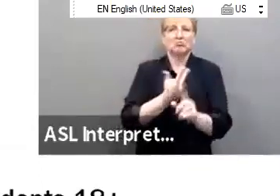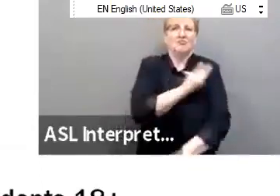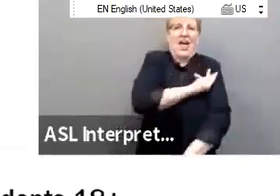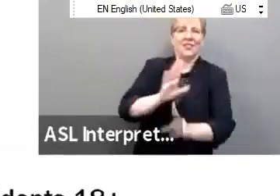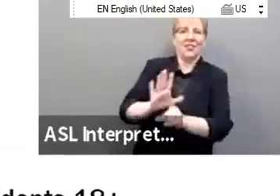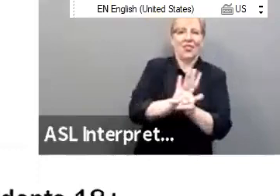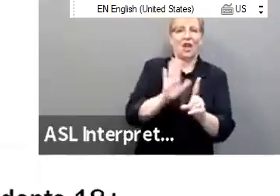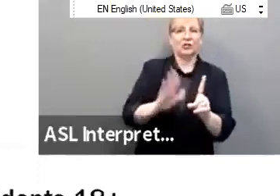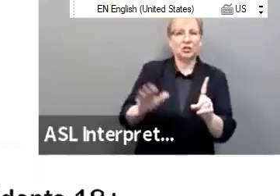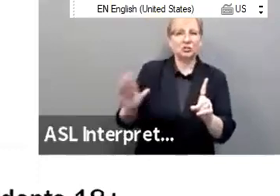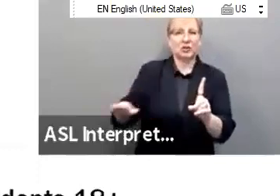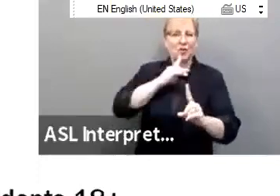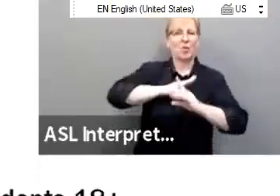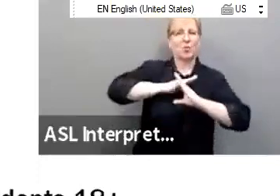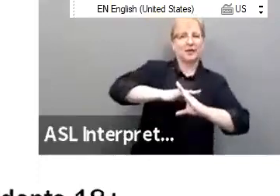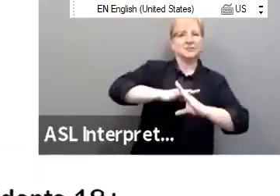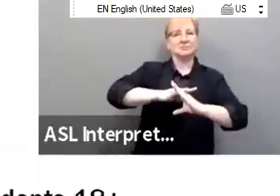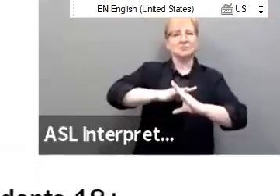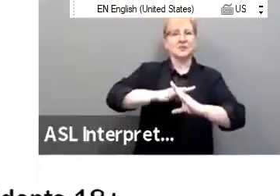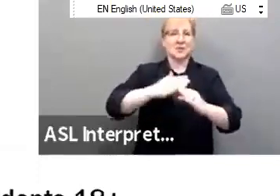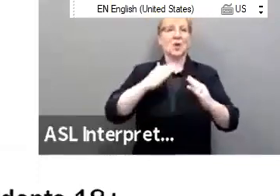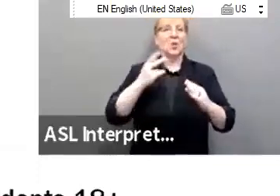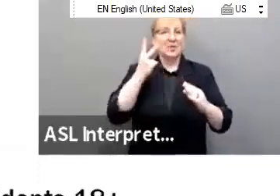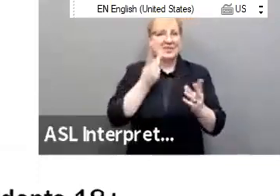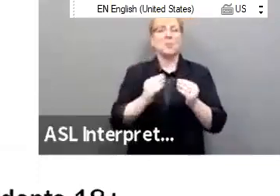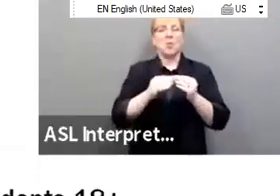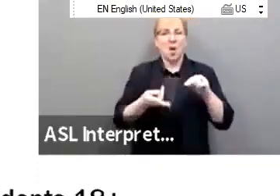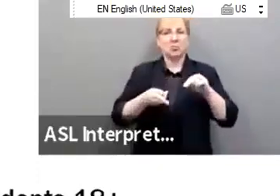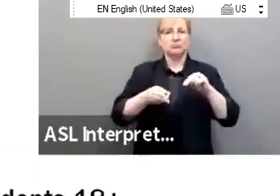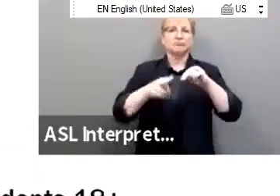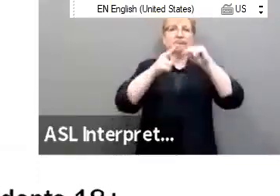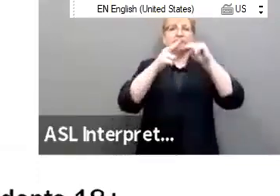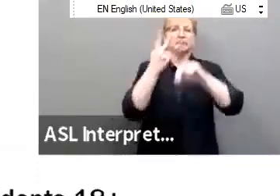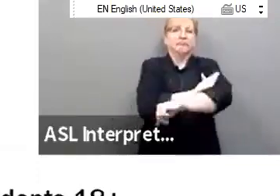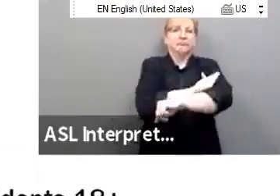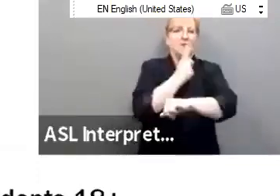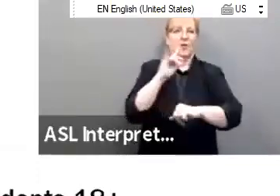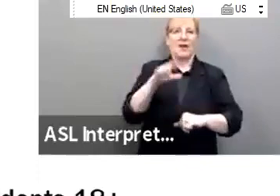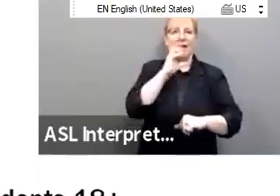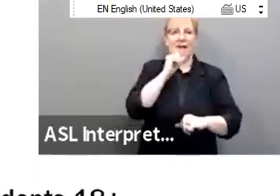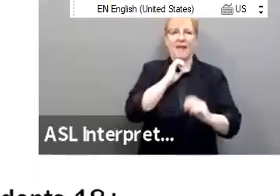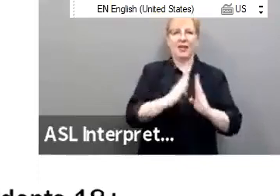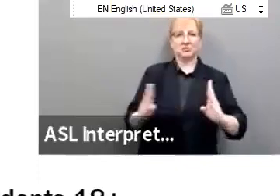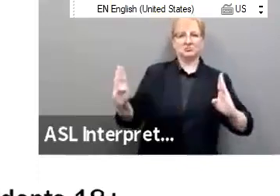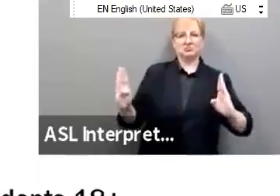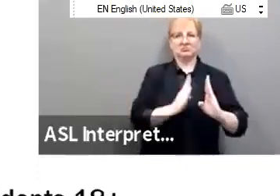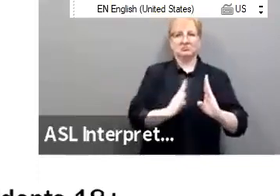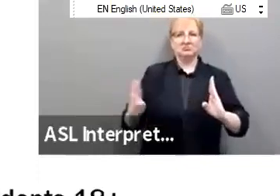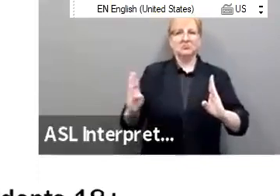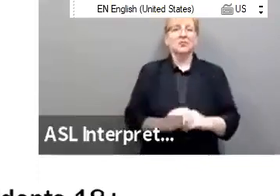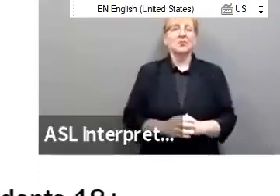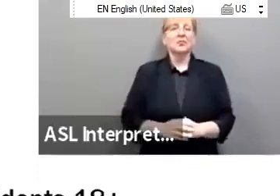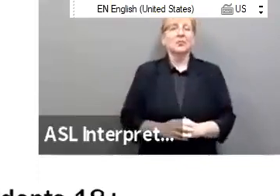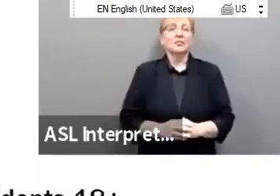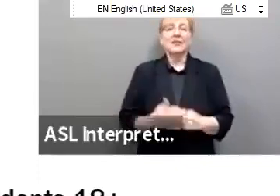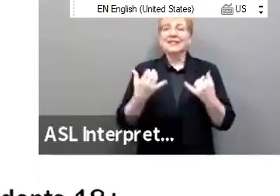trabajando en ese rango de edad de entre 12 y 17. Sé que los niños están volviendo a la escuela, los padres están más interesados que siempre